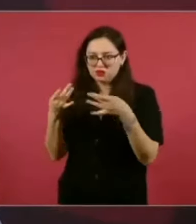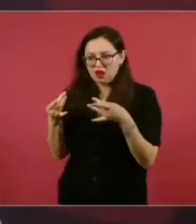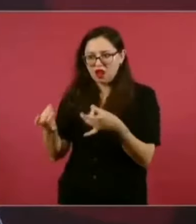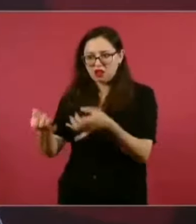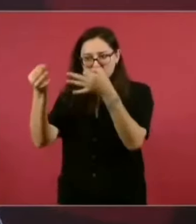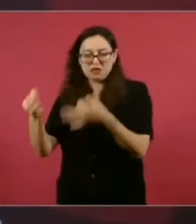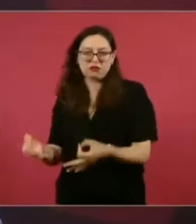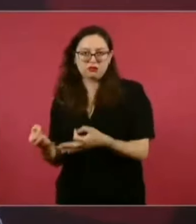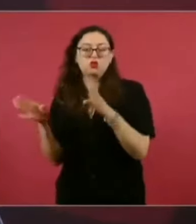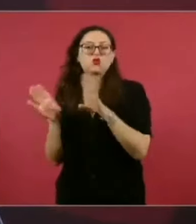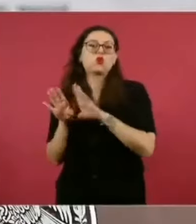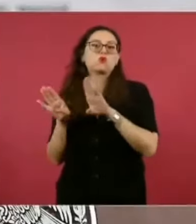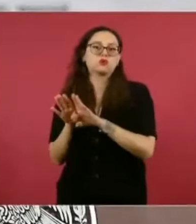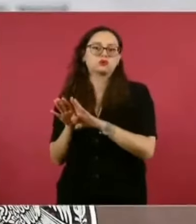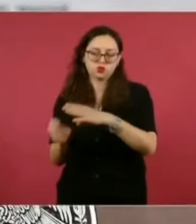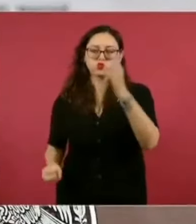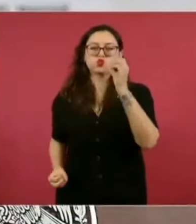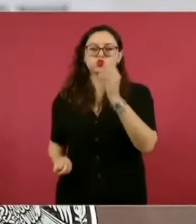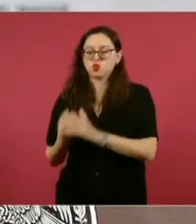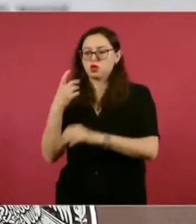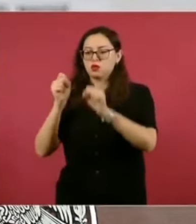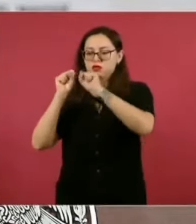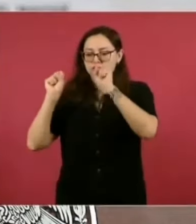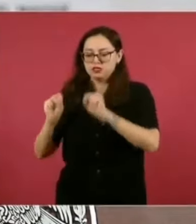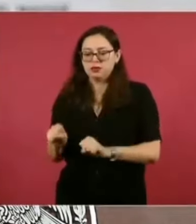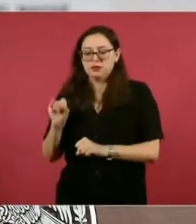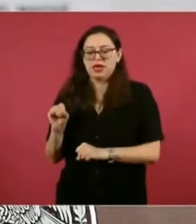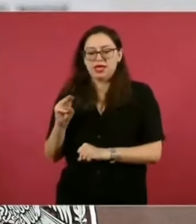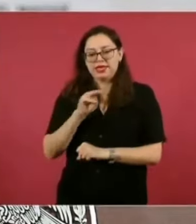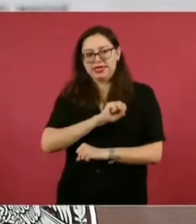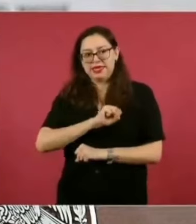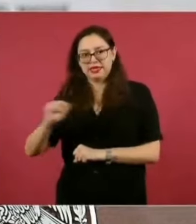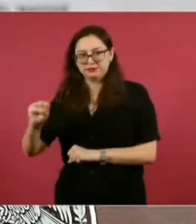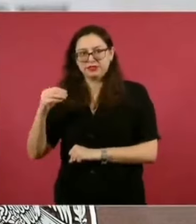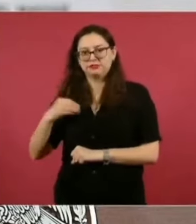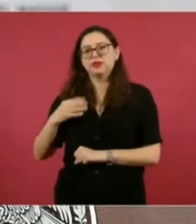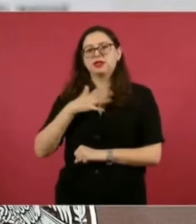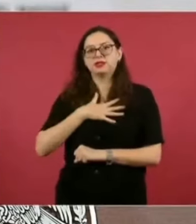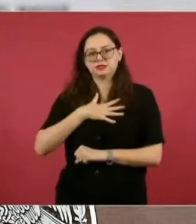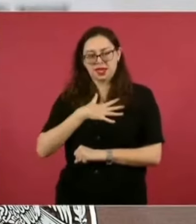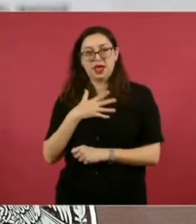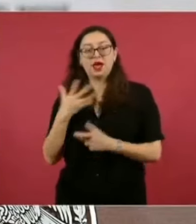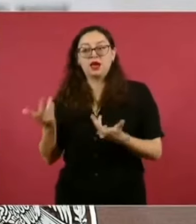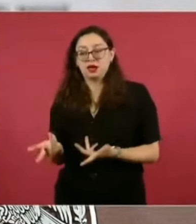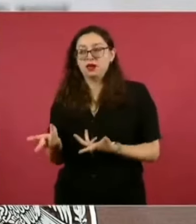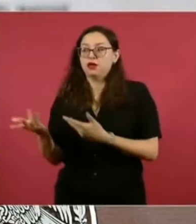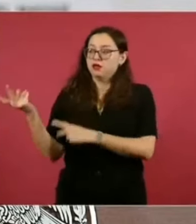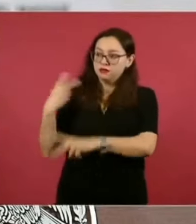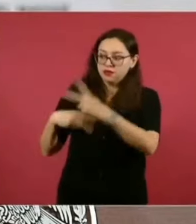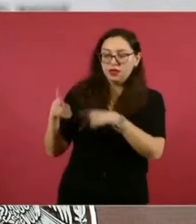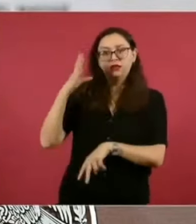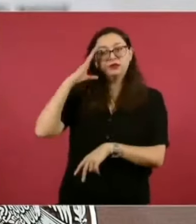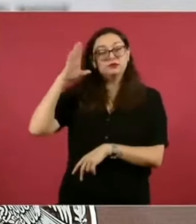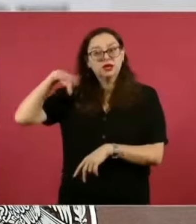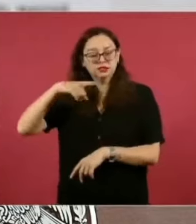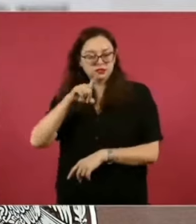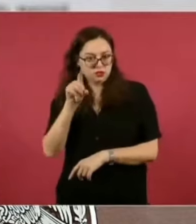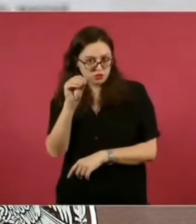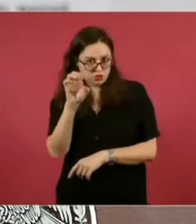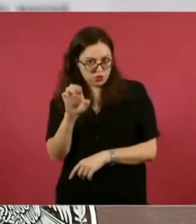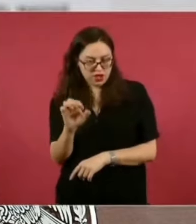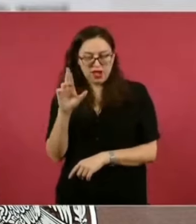el IMSS Bienestar, y hoy el maestro Zoe Robledo informará los avances que se han logrado en